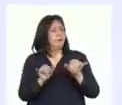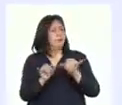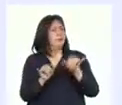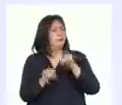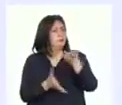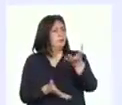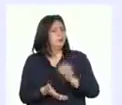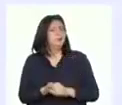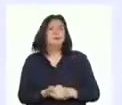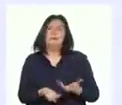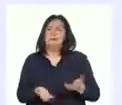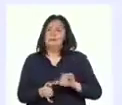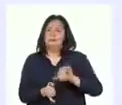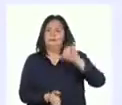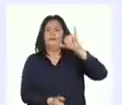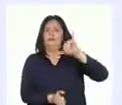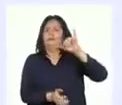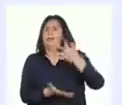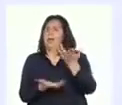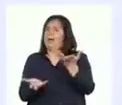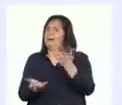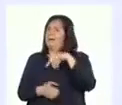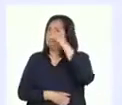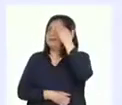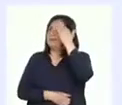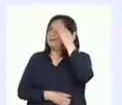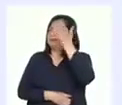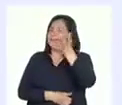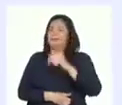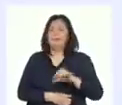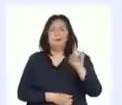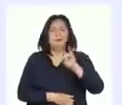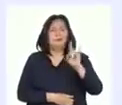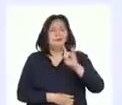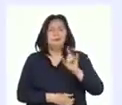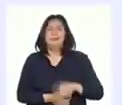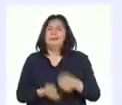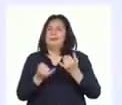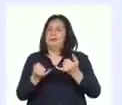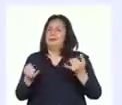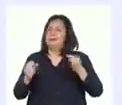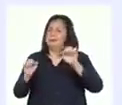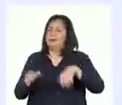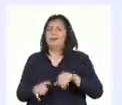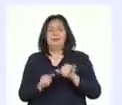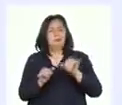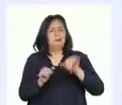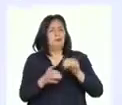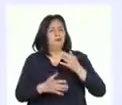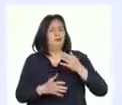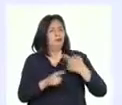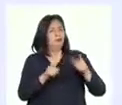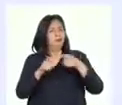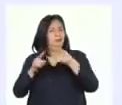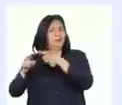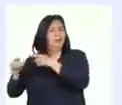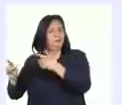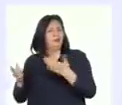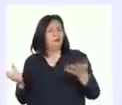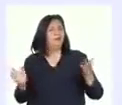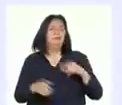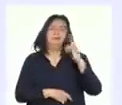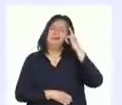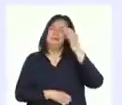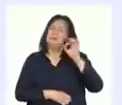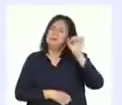medición para medir longitudes. Ahora sabemos cómo utilizar nuestros instrumentos para medir cuerpos distintos. Creo que